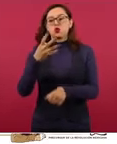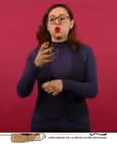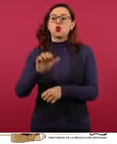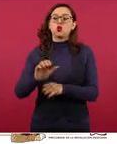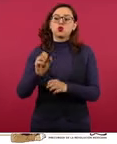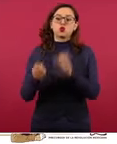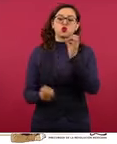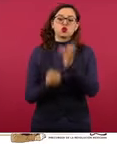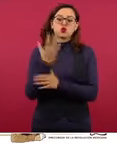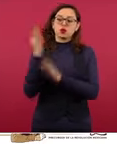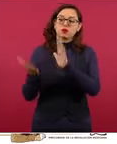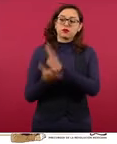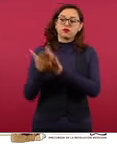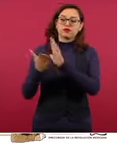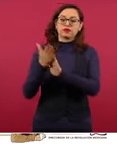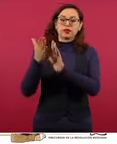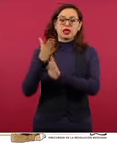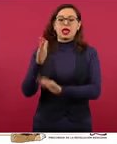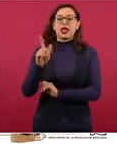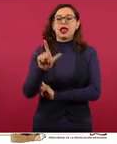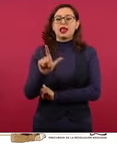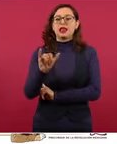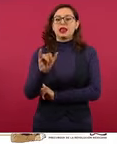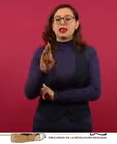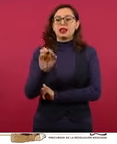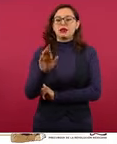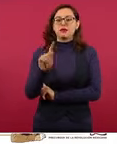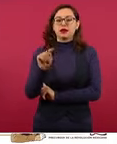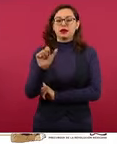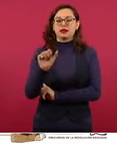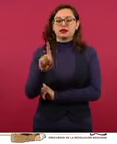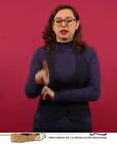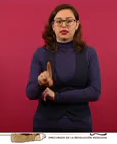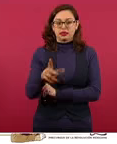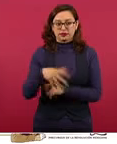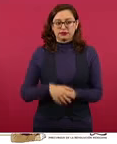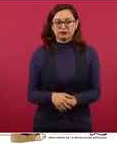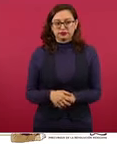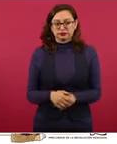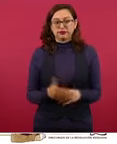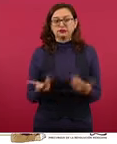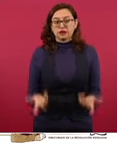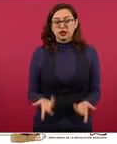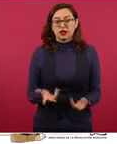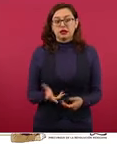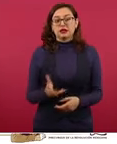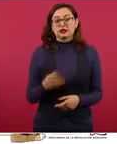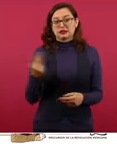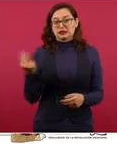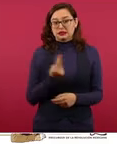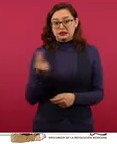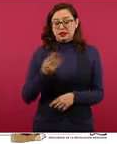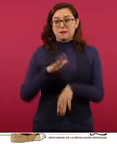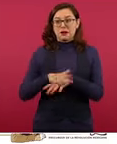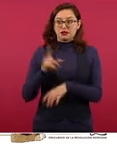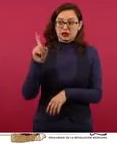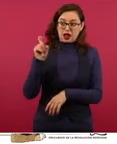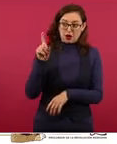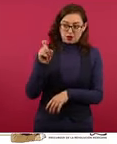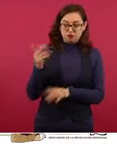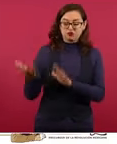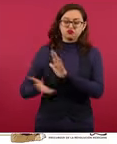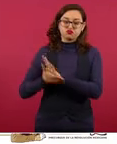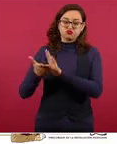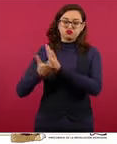cerca de mil 585 en el año 2023 cinco mil 585 litros por segundo cuesta